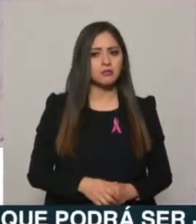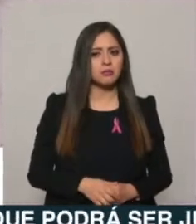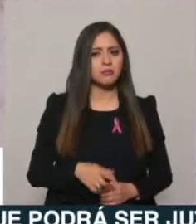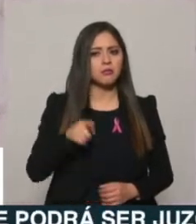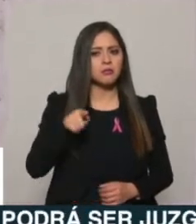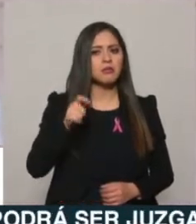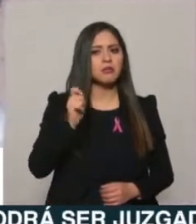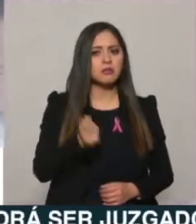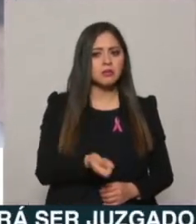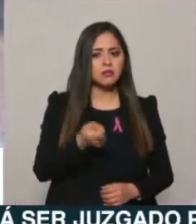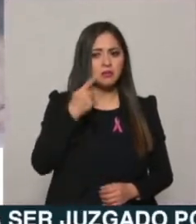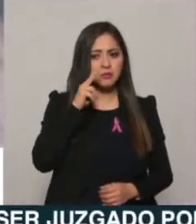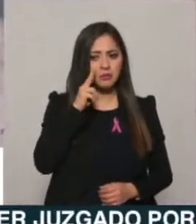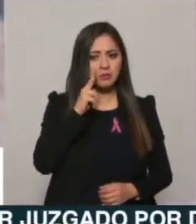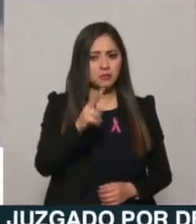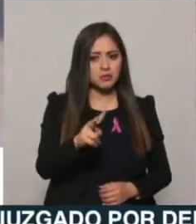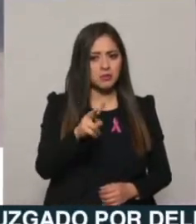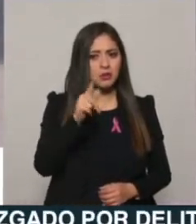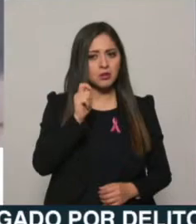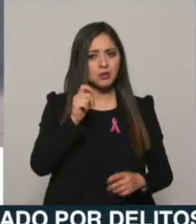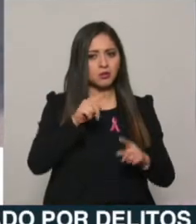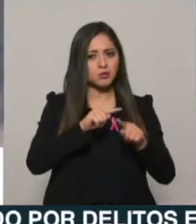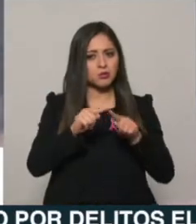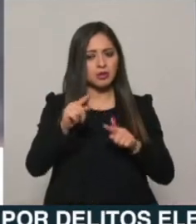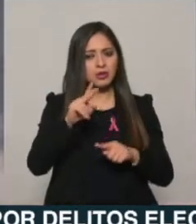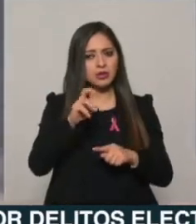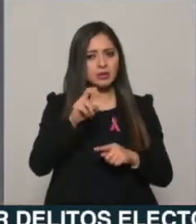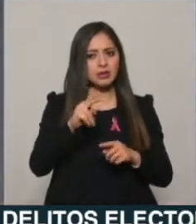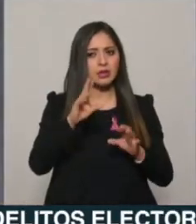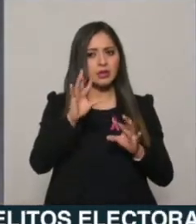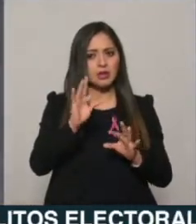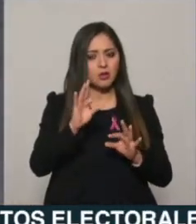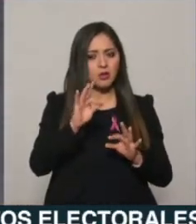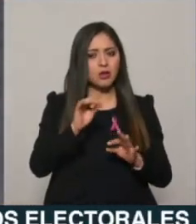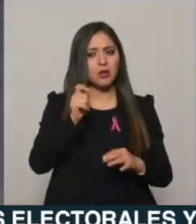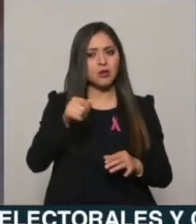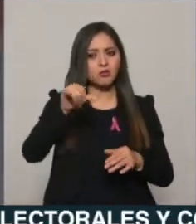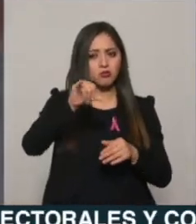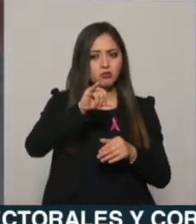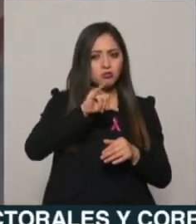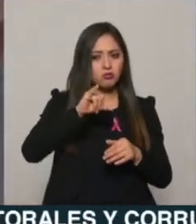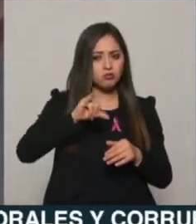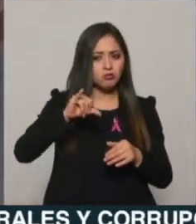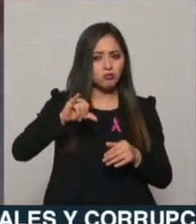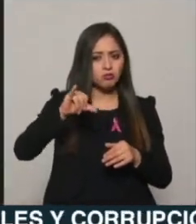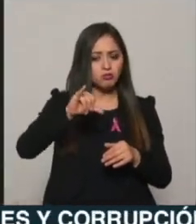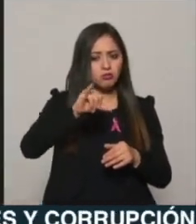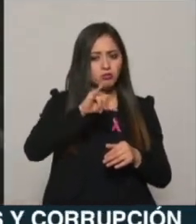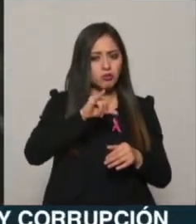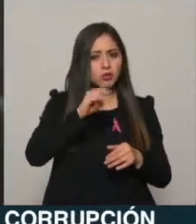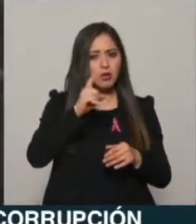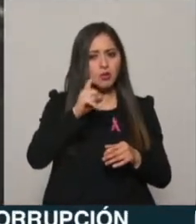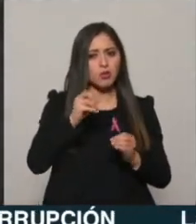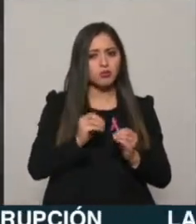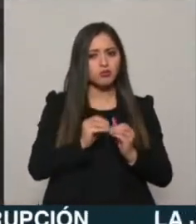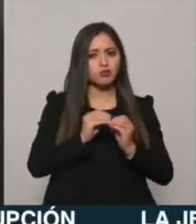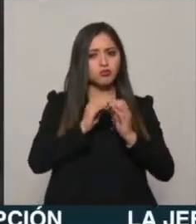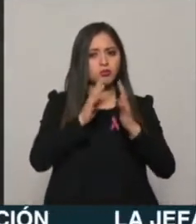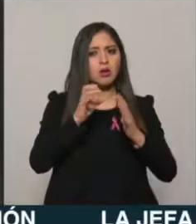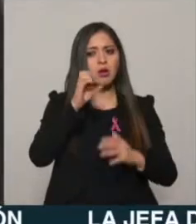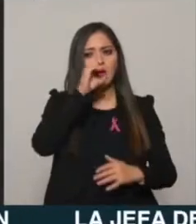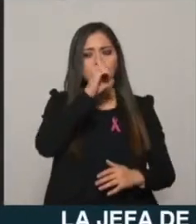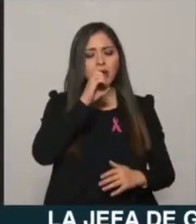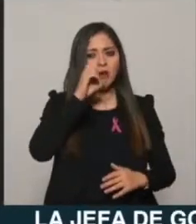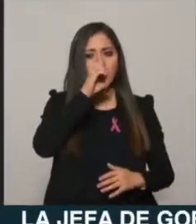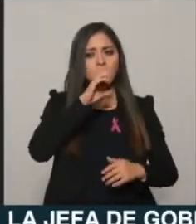pues, es algo así, ¿no? Una resistencia, algodón, se mojan del líquido que está aquí abajo los algodones y por el calentamiento